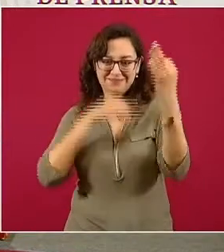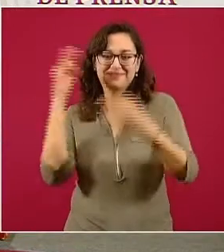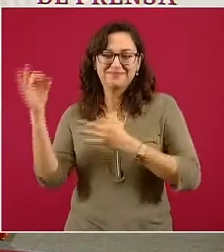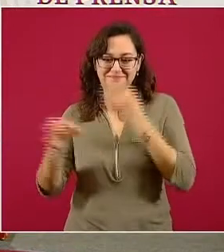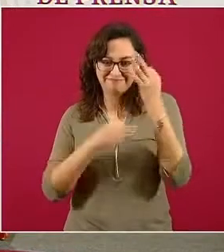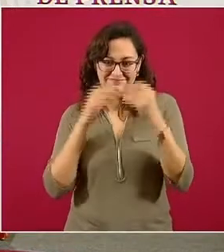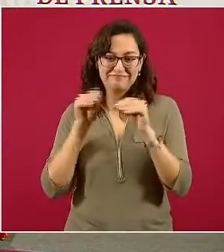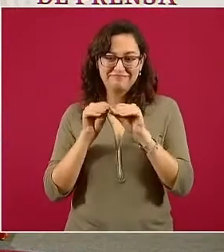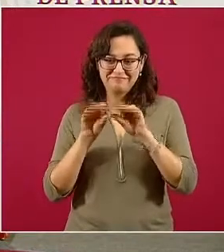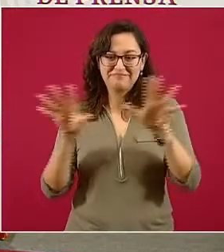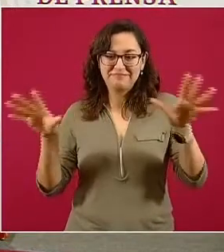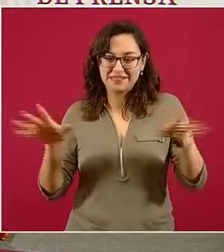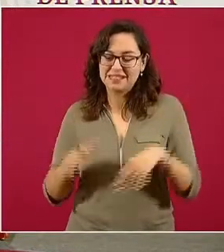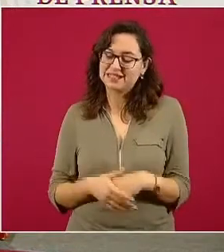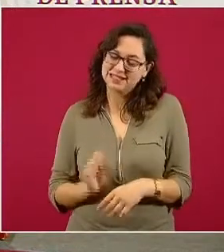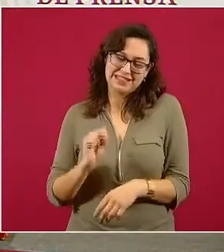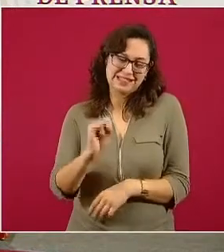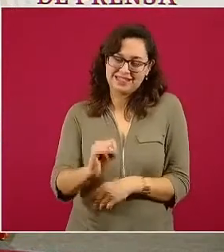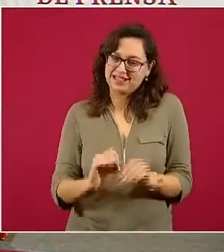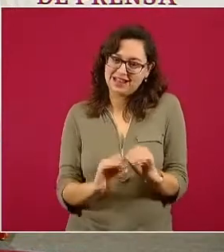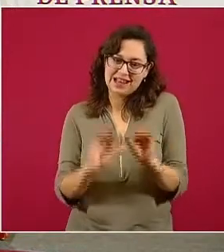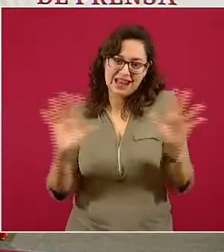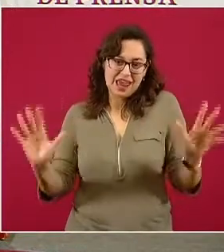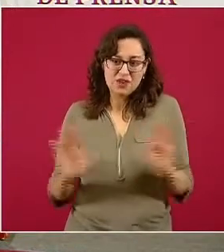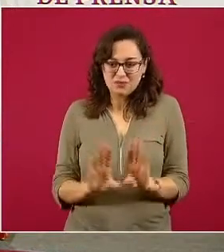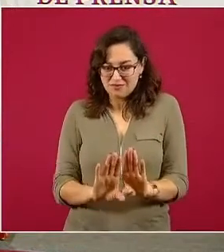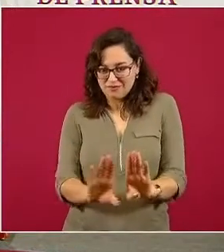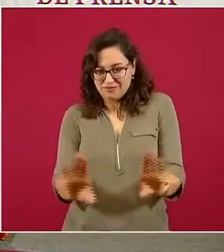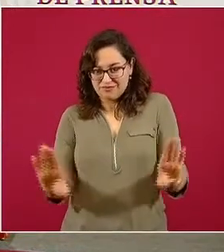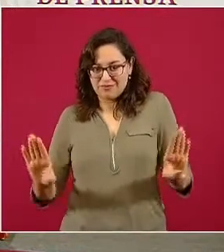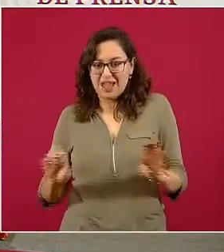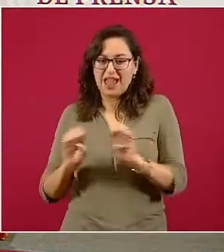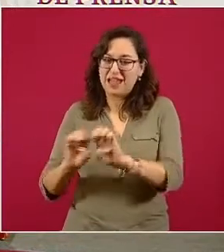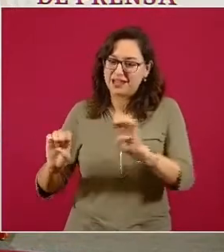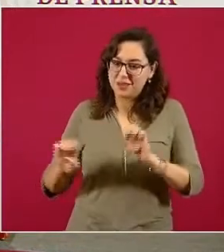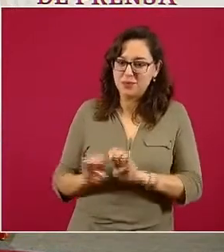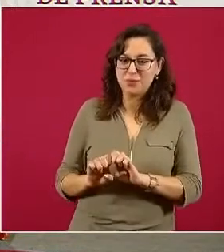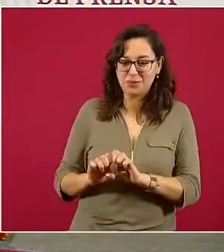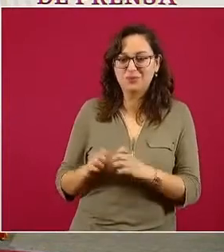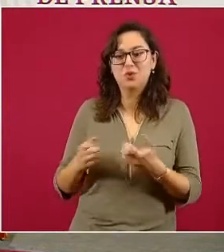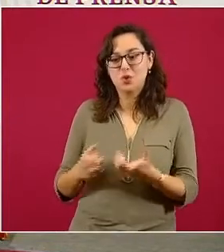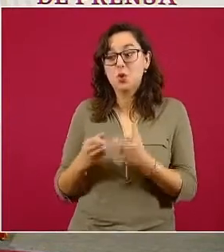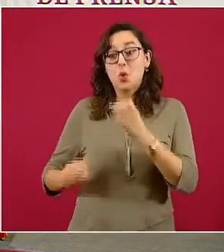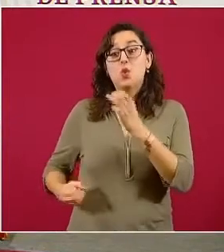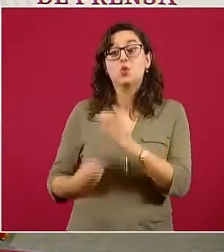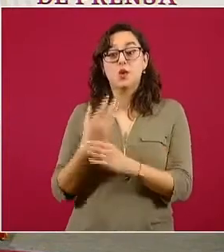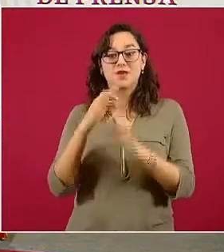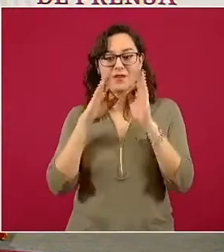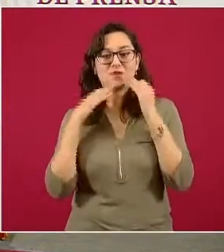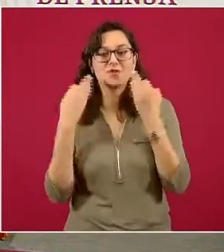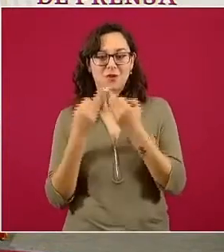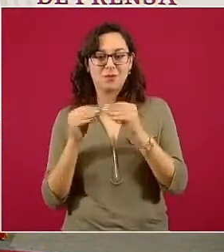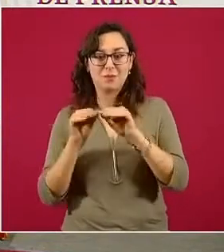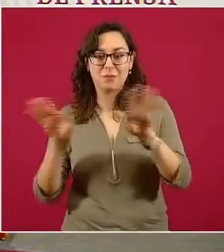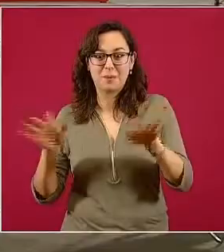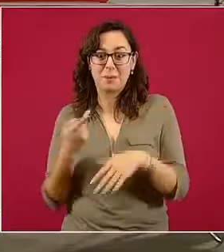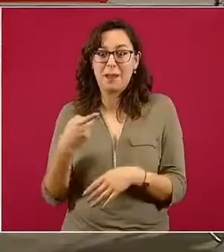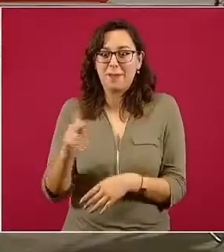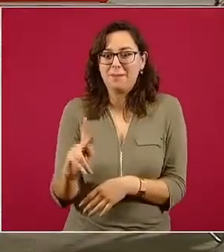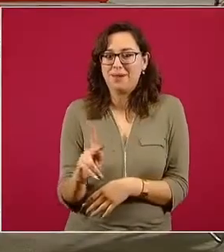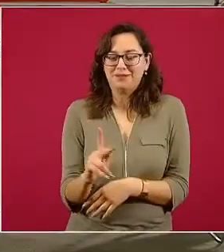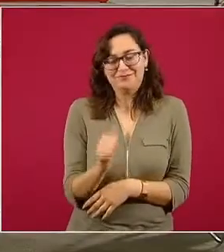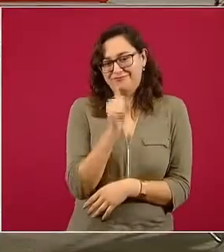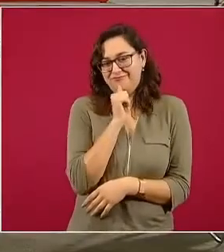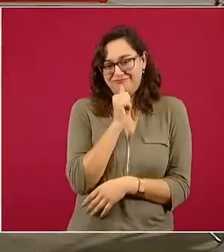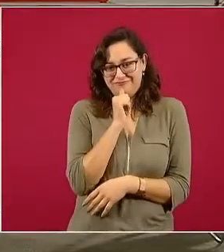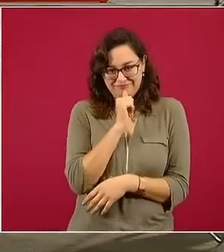los personajes de la saga de Susana Distancia y el Escuadrón de la Salud tienen nuevos elementos, pero no quisiera que lo anticipáramos hasta que